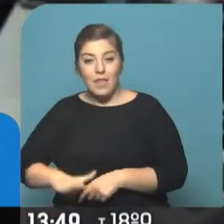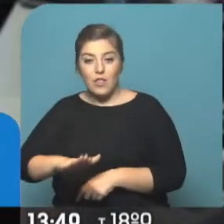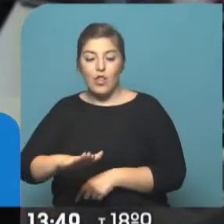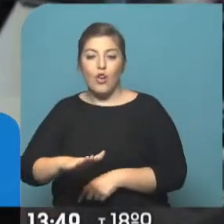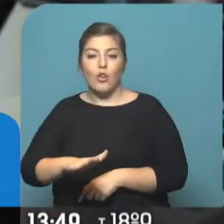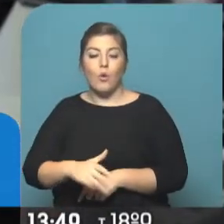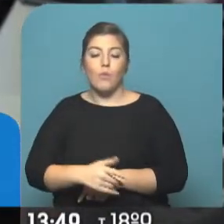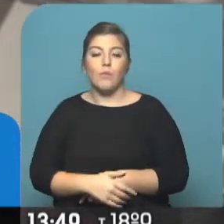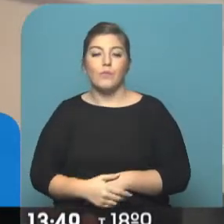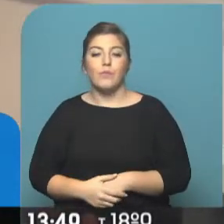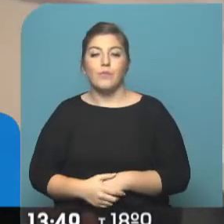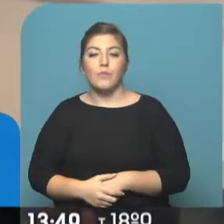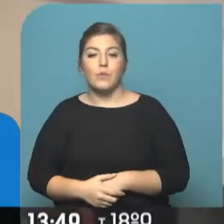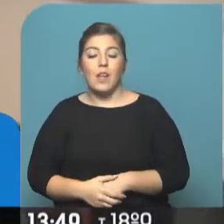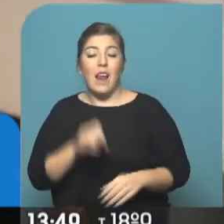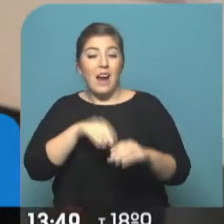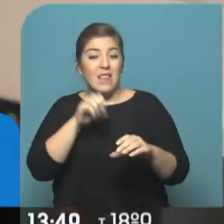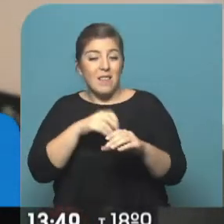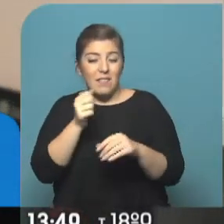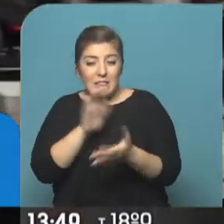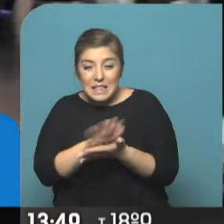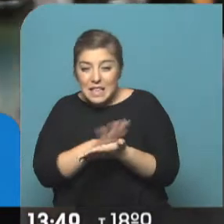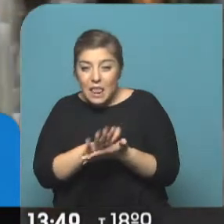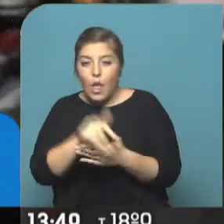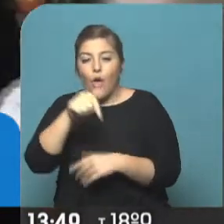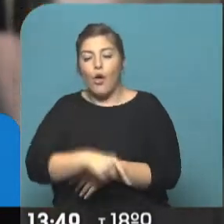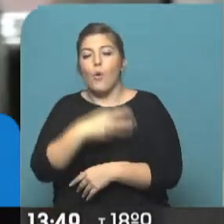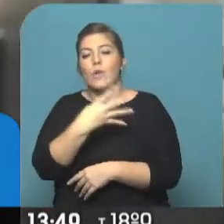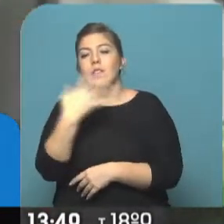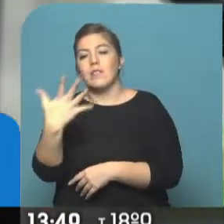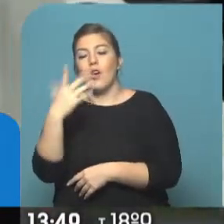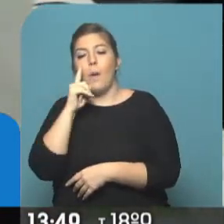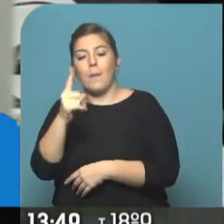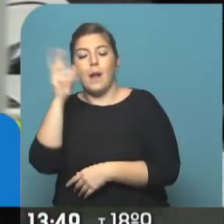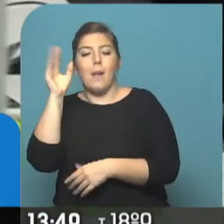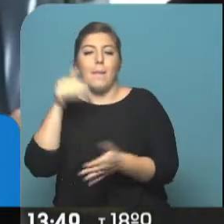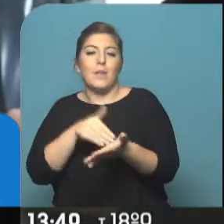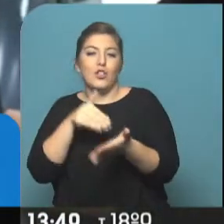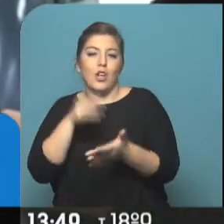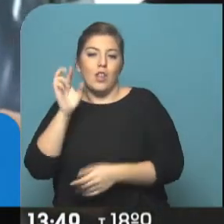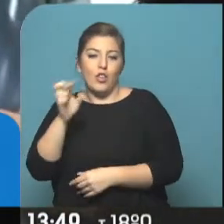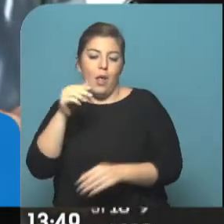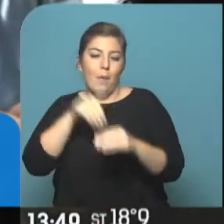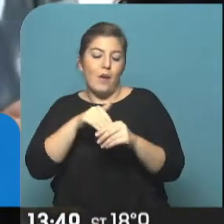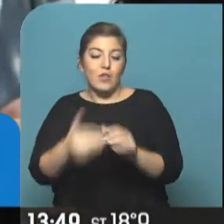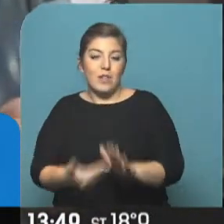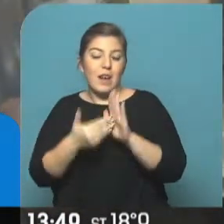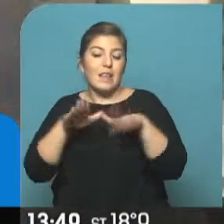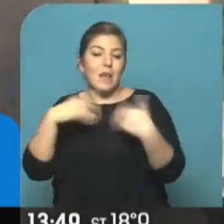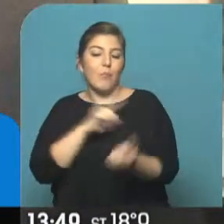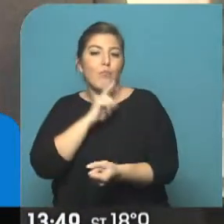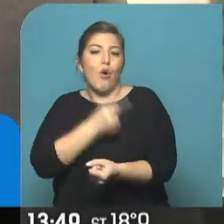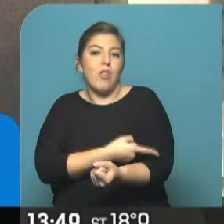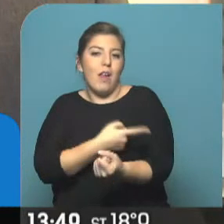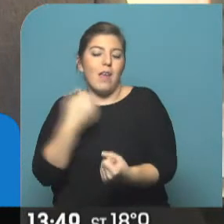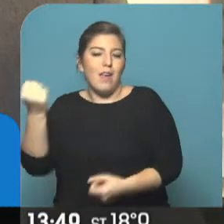meses, las reservas eran casi nulas. Hoy tiene más de 45 mil millones de dólares de reserva del Banco Central, lo cual tiene un poder de fuego